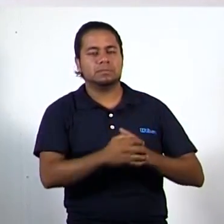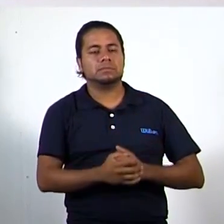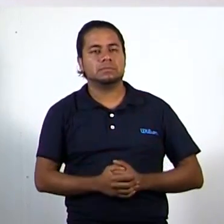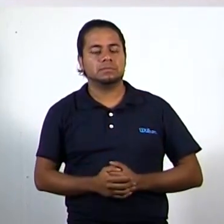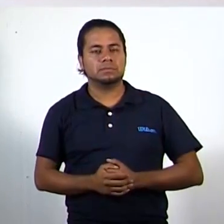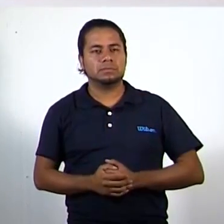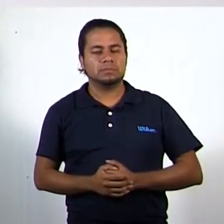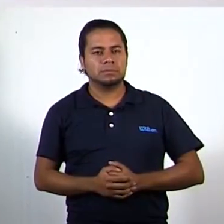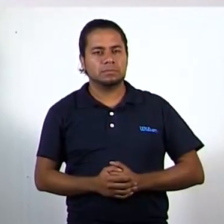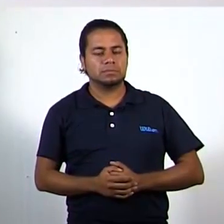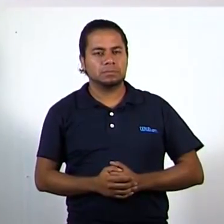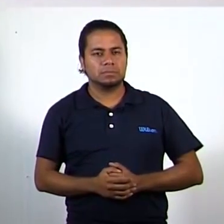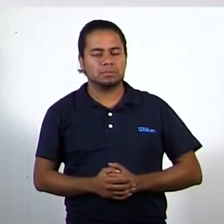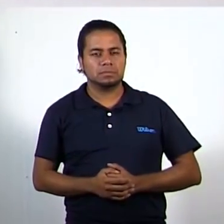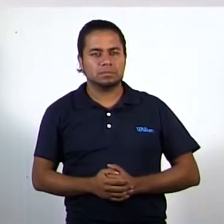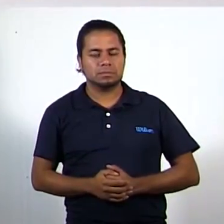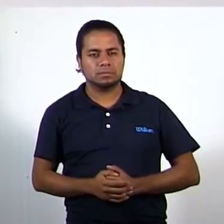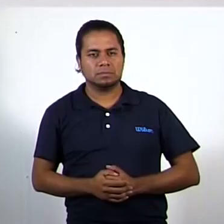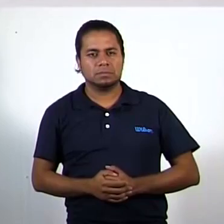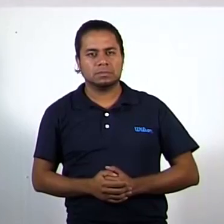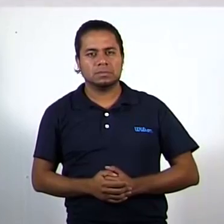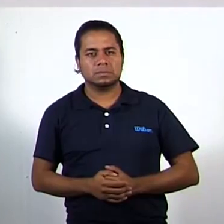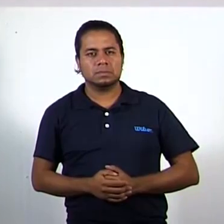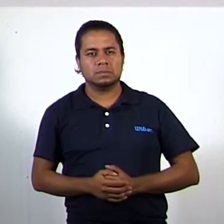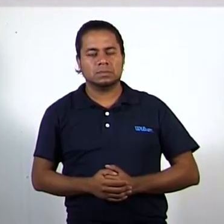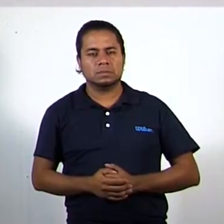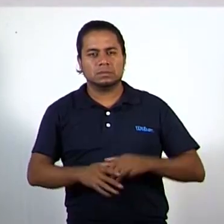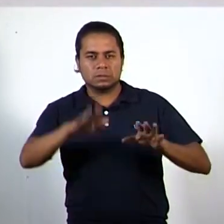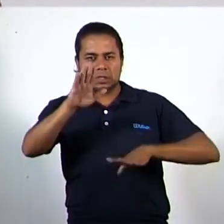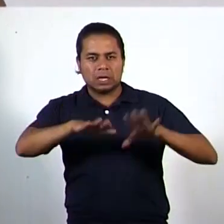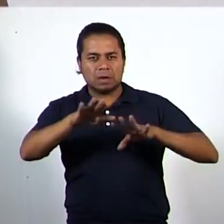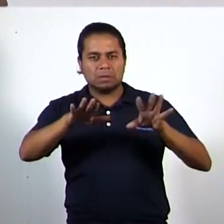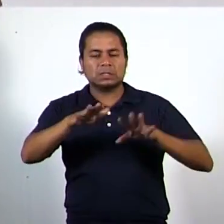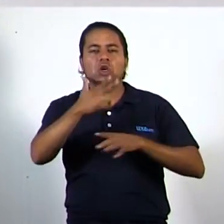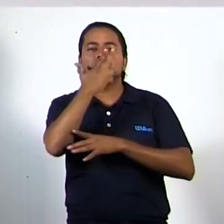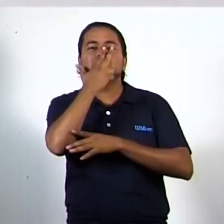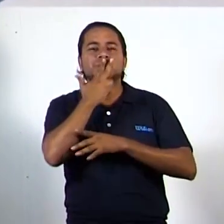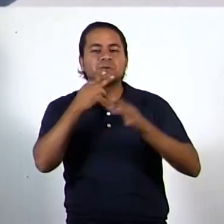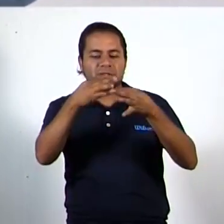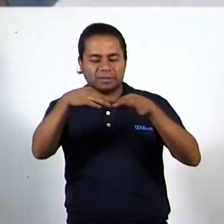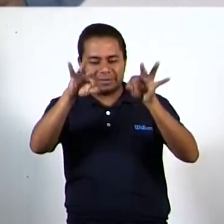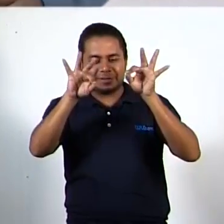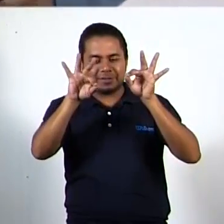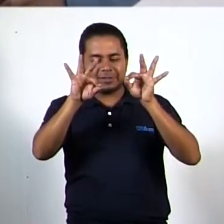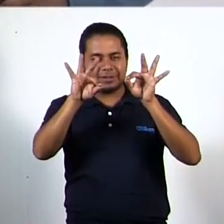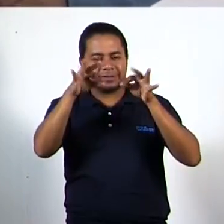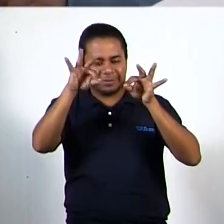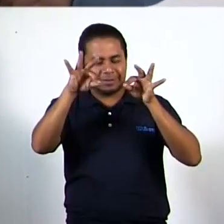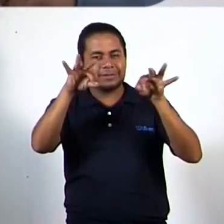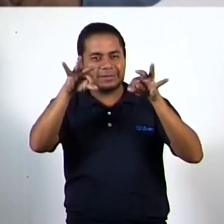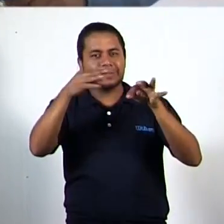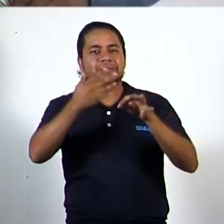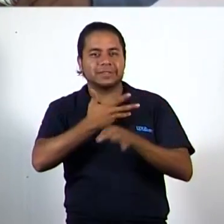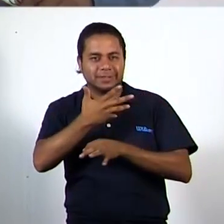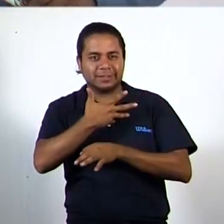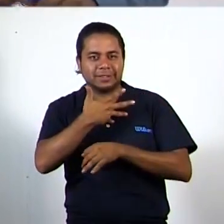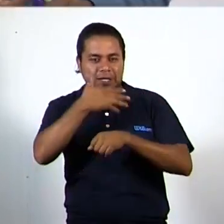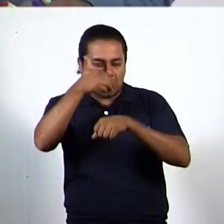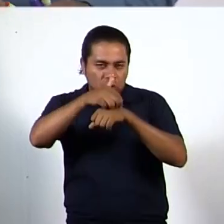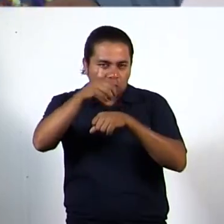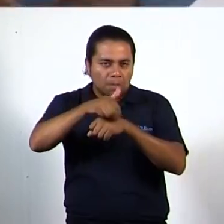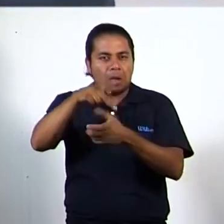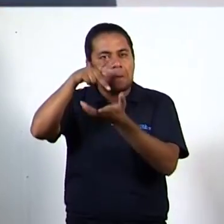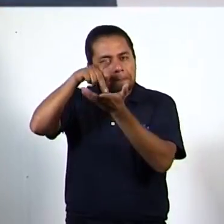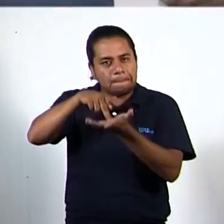Podría ser que los utilicemos también en algunas envolturas de los dulces. Así es. Los dulces también traen cierto